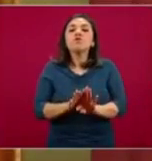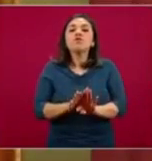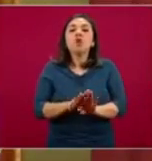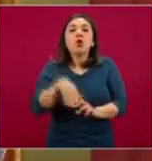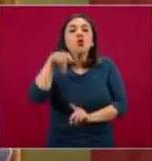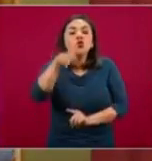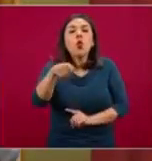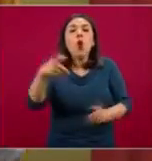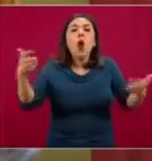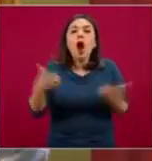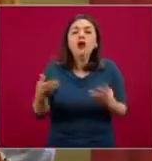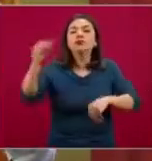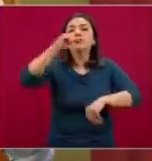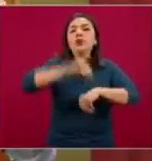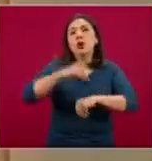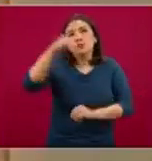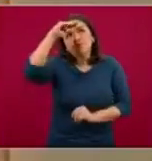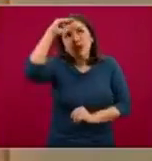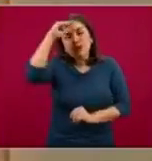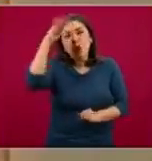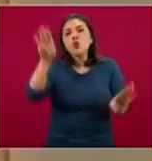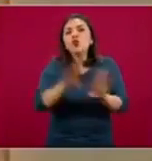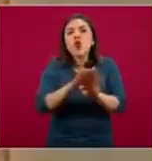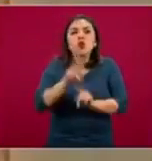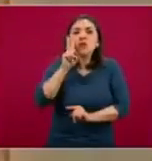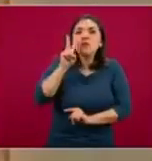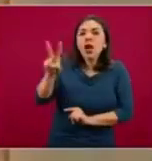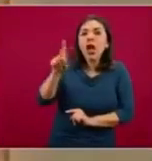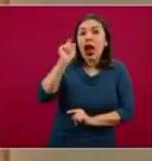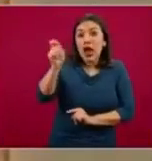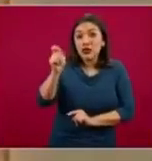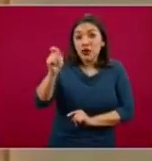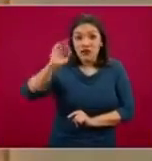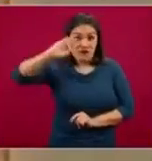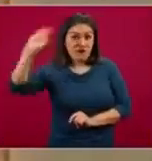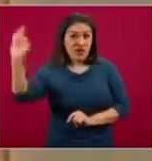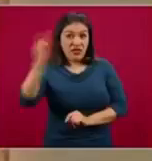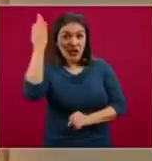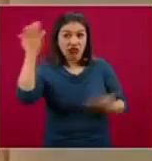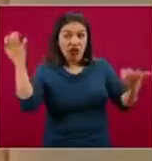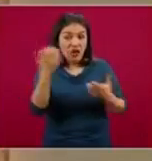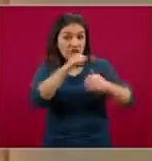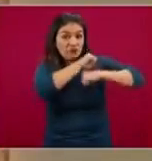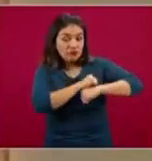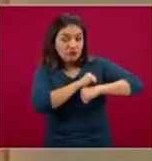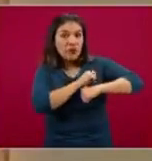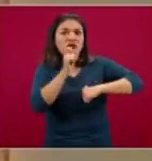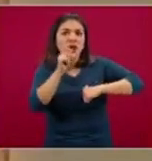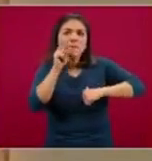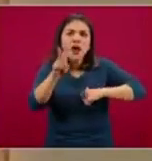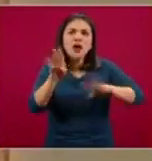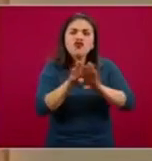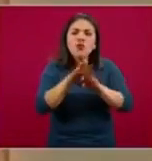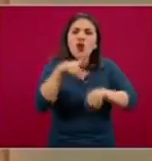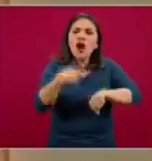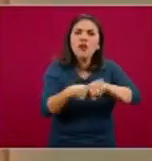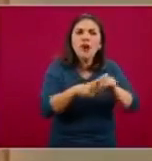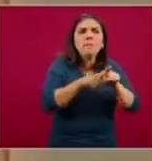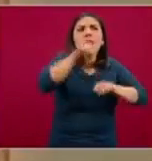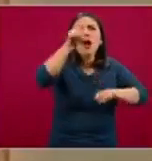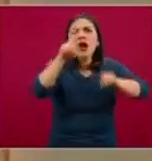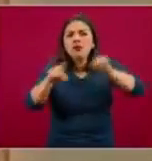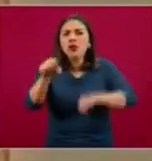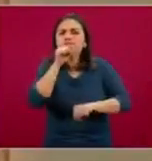ejercicio de cómo se observa desde la Federación la curva epidémica, los indicadores y